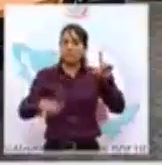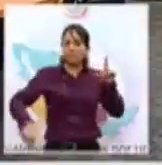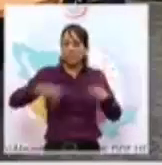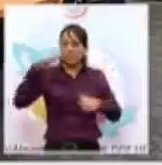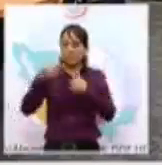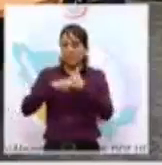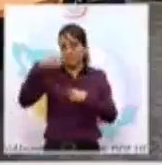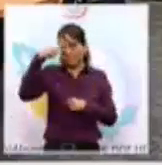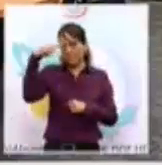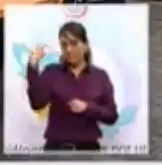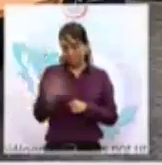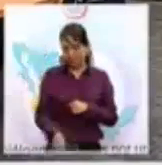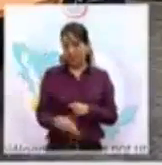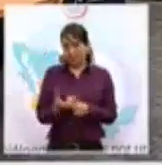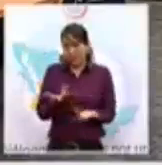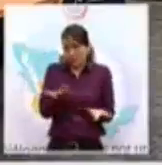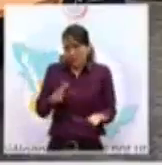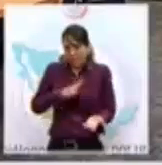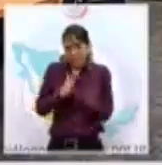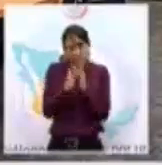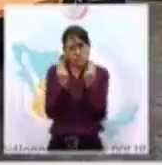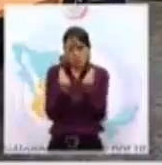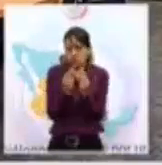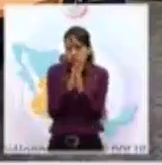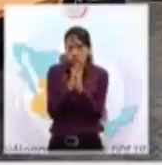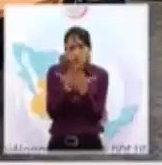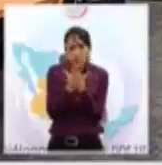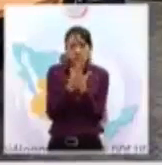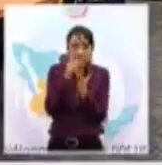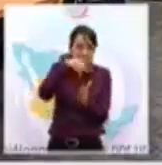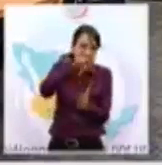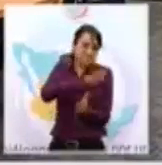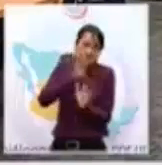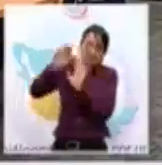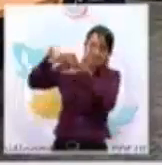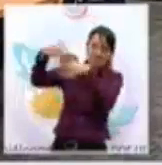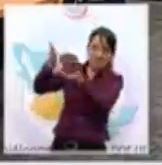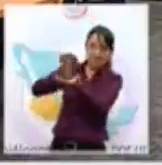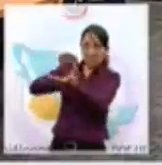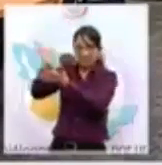librerías y ver, ahí está ese subtexto. Yo quisiera ese otro mundo,